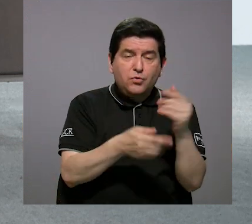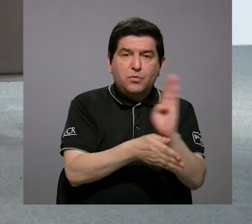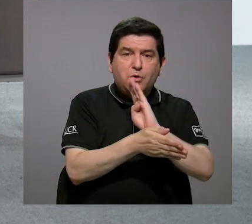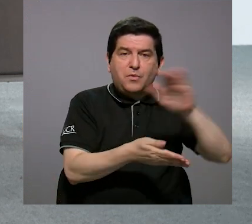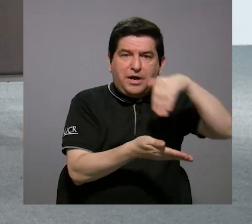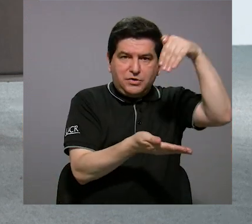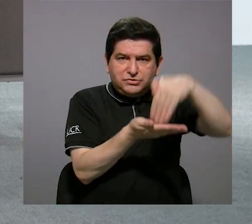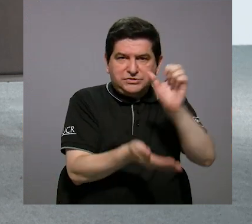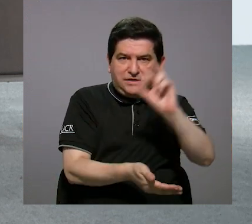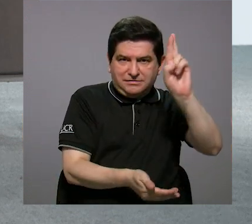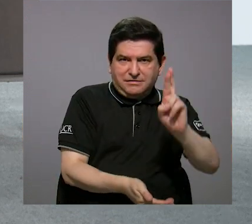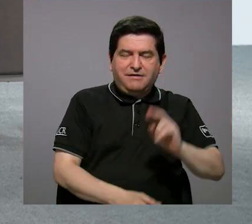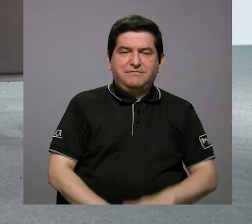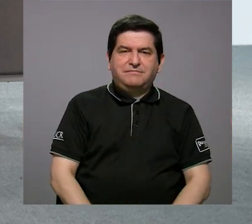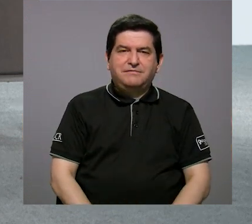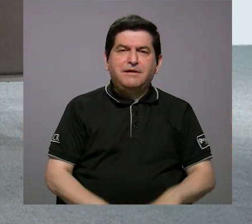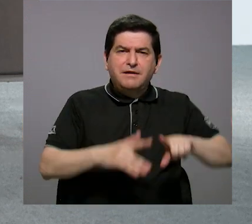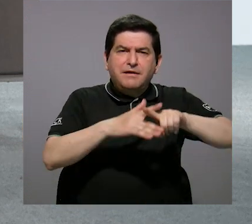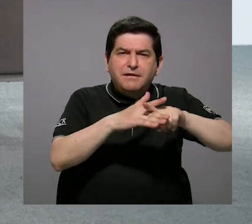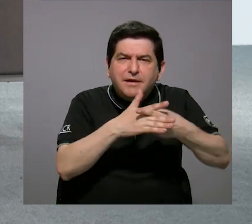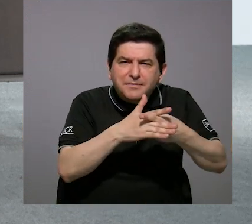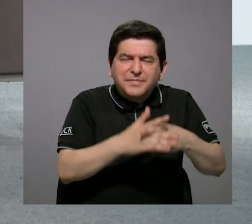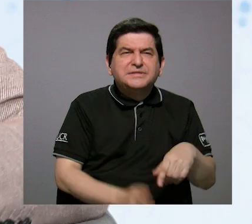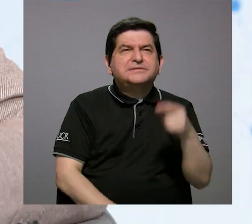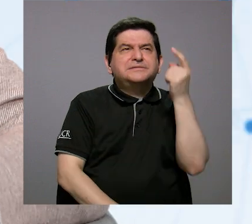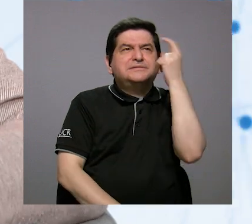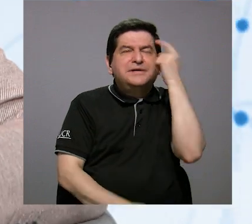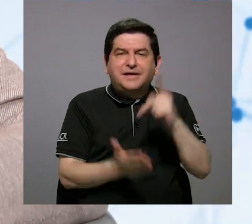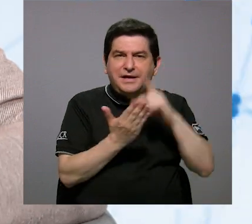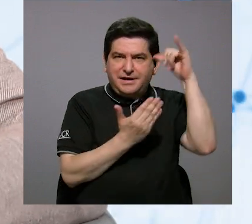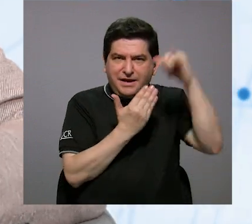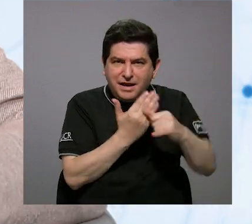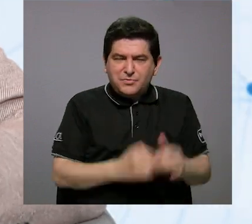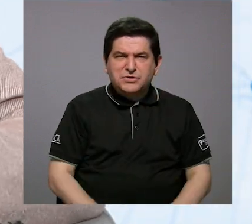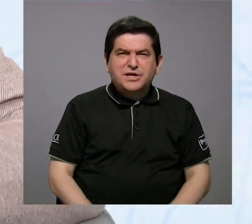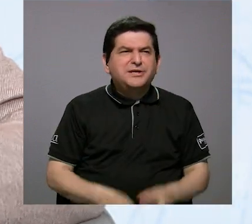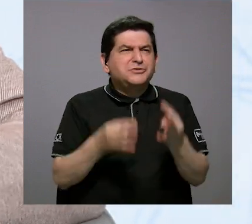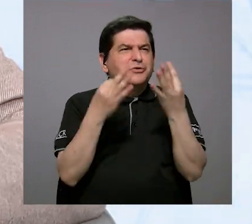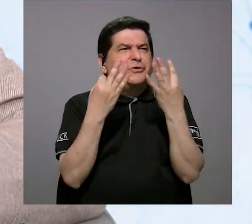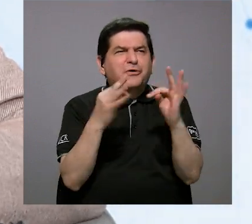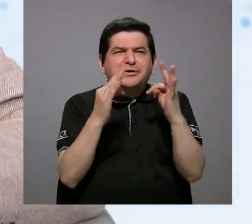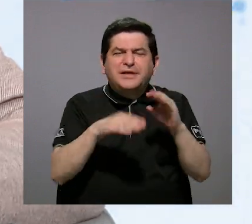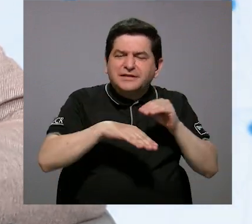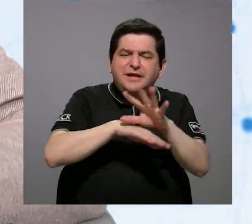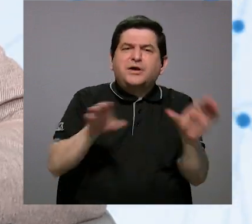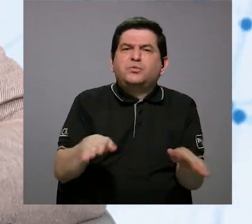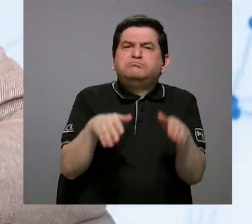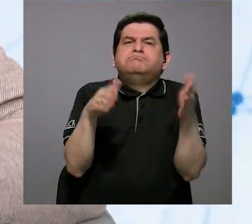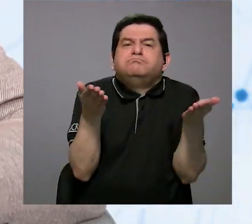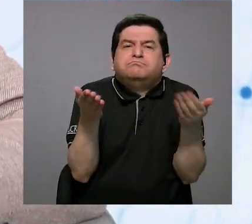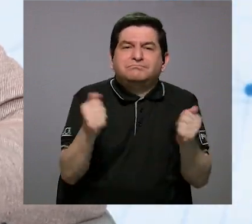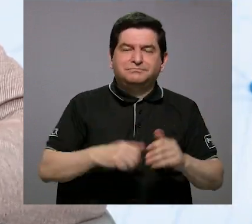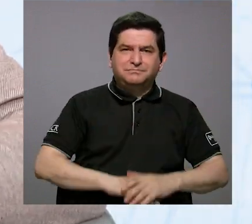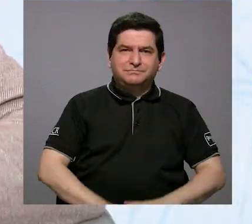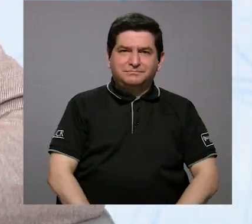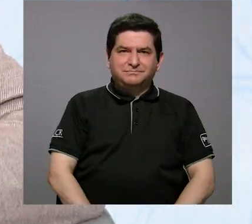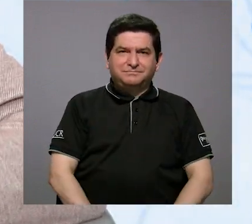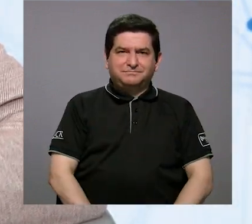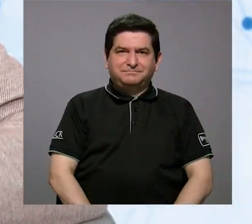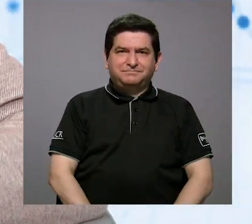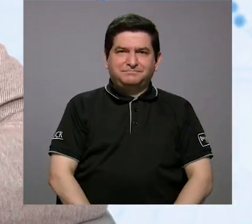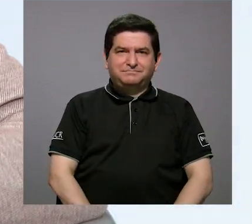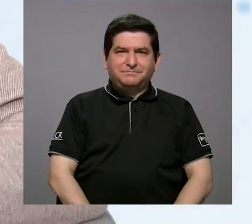Banco Central de Costa Rica, y empezamos entonces a plantear el proyecto por dónde lo podríamos orientar, ¿verdad?